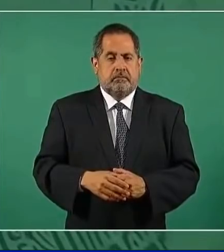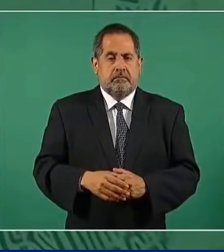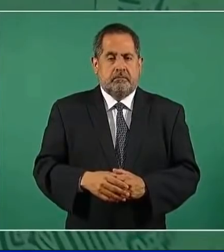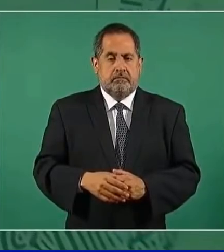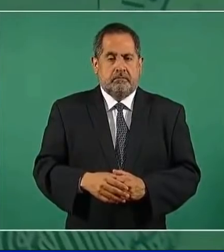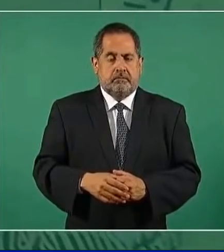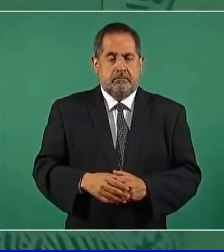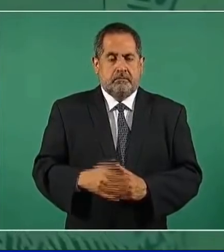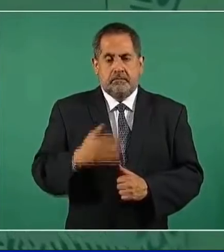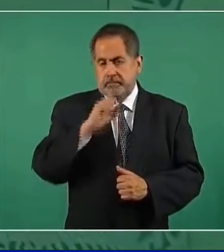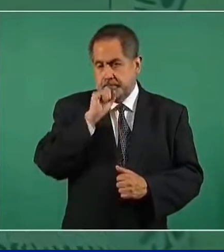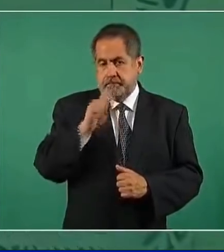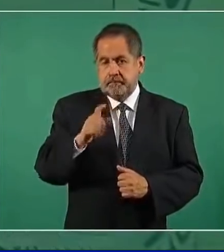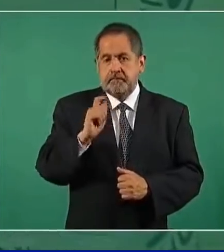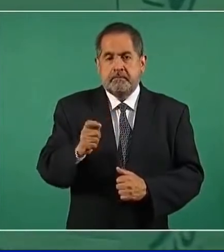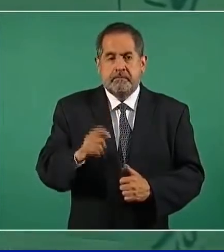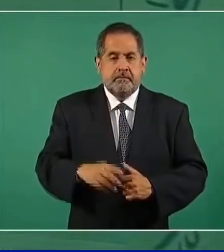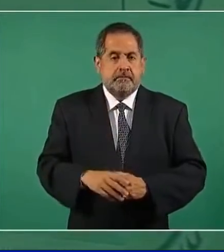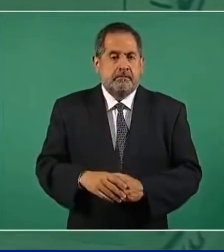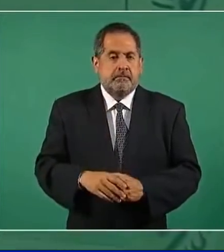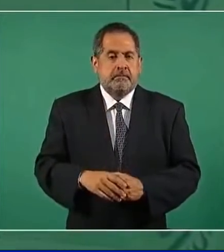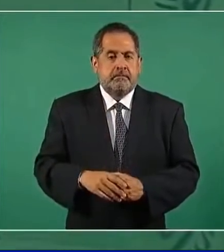Y también, pues que,